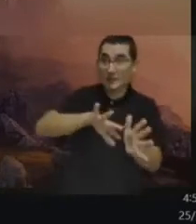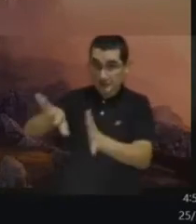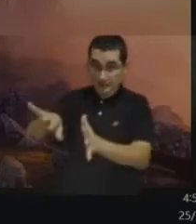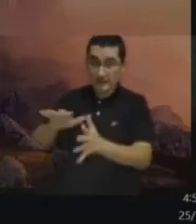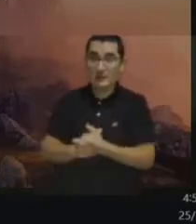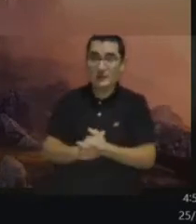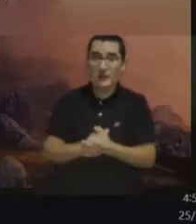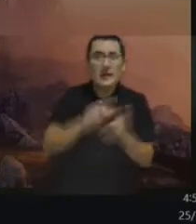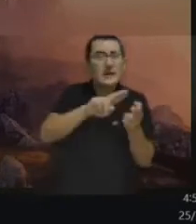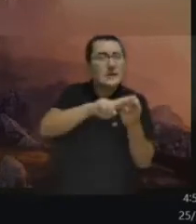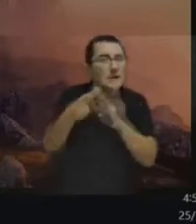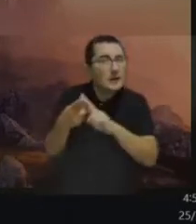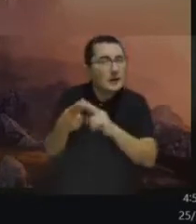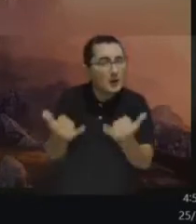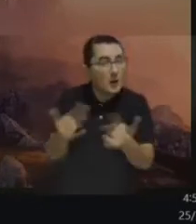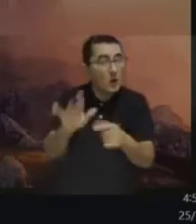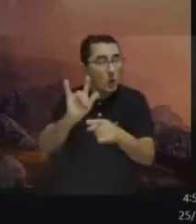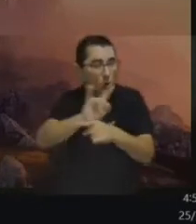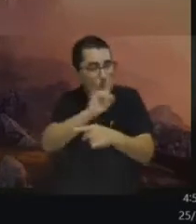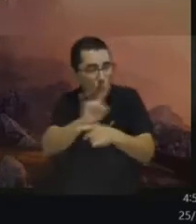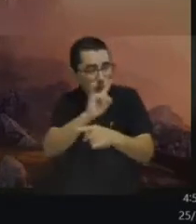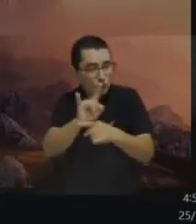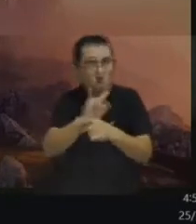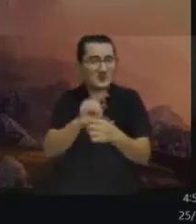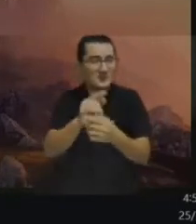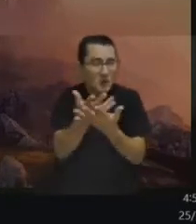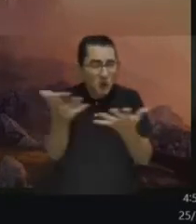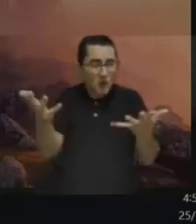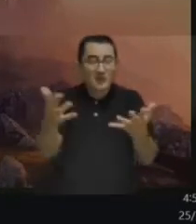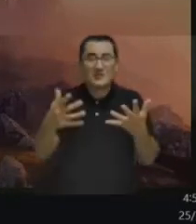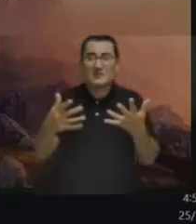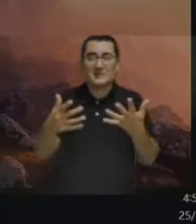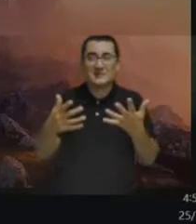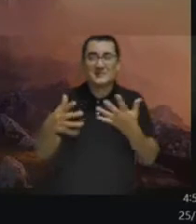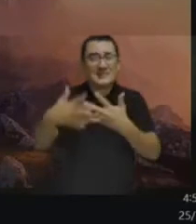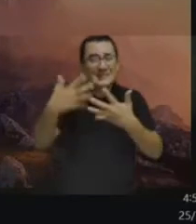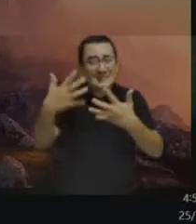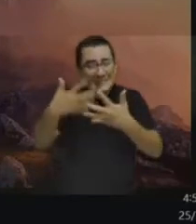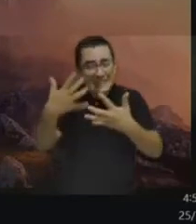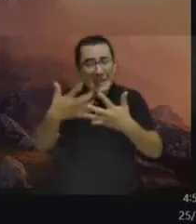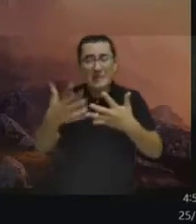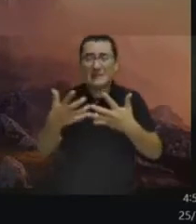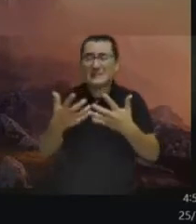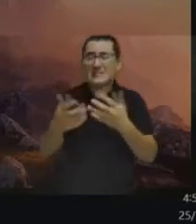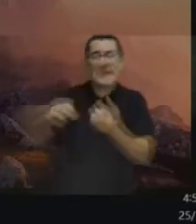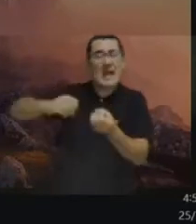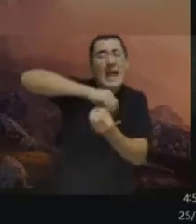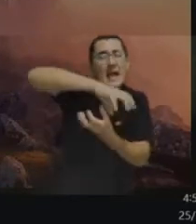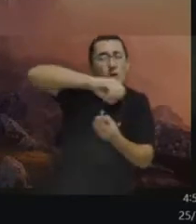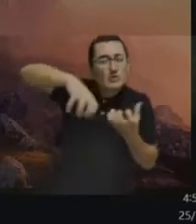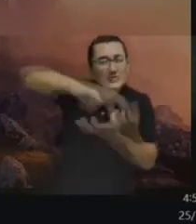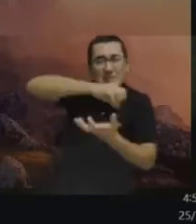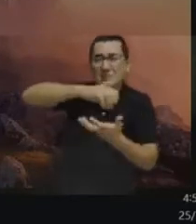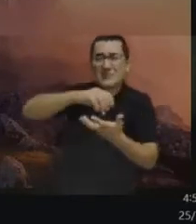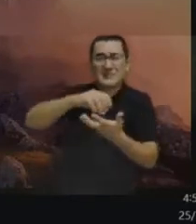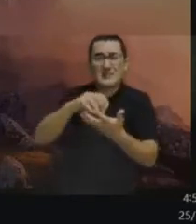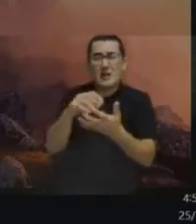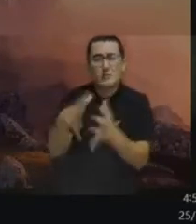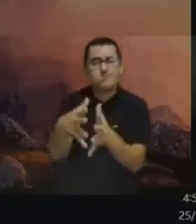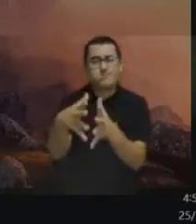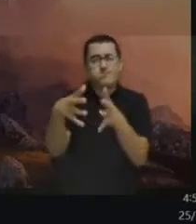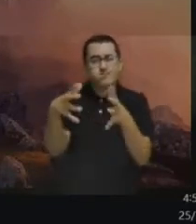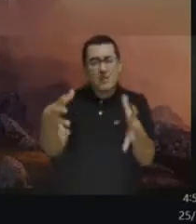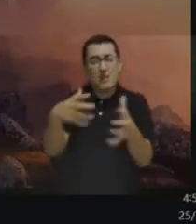al uso de estos, al uso de ecosistemas robustos, al uso de esos ecosistemas que nos permitan hacer un mejor uso óptimo